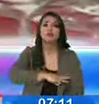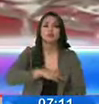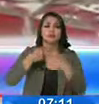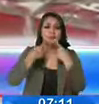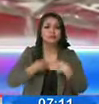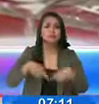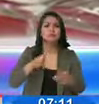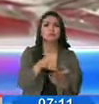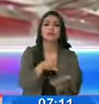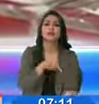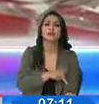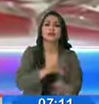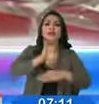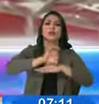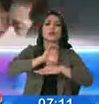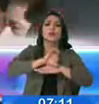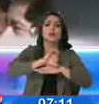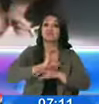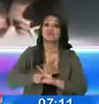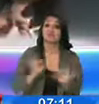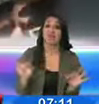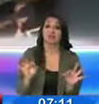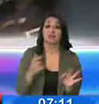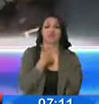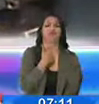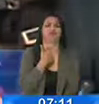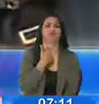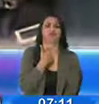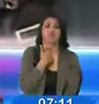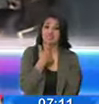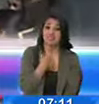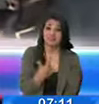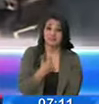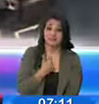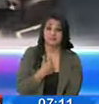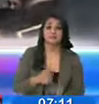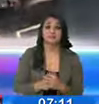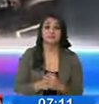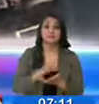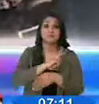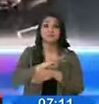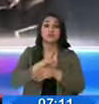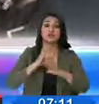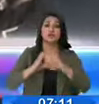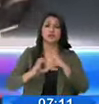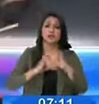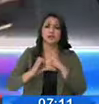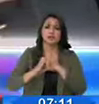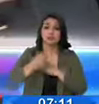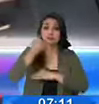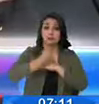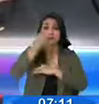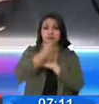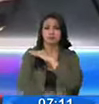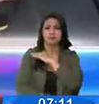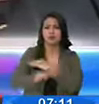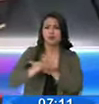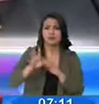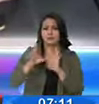un programa de Ecuador Inmediato. Yo me ratifico en que la resolución de la Supercom es absolutamente